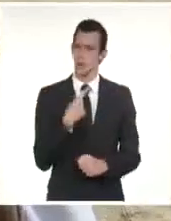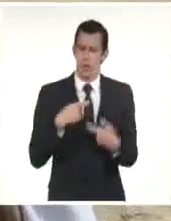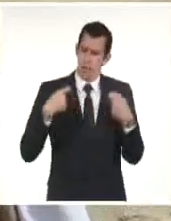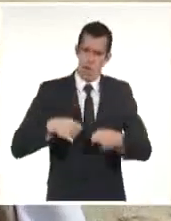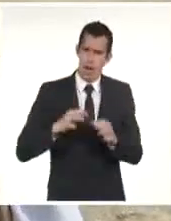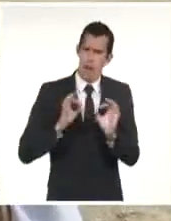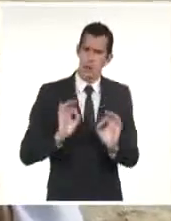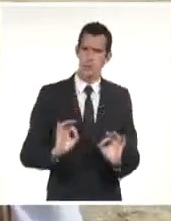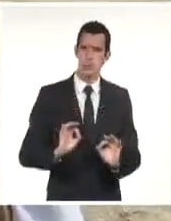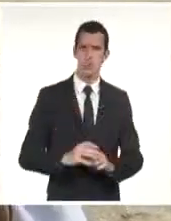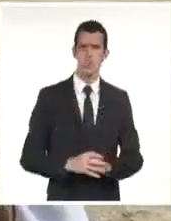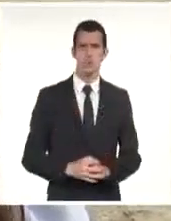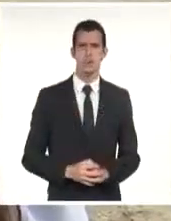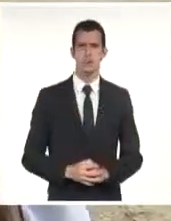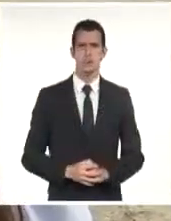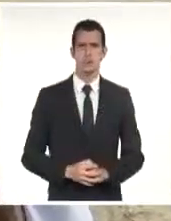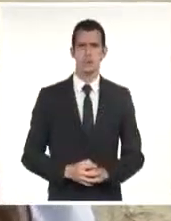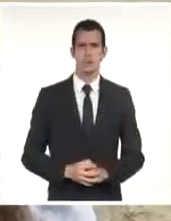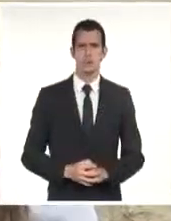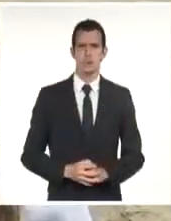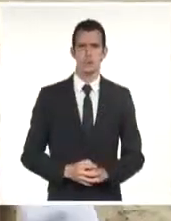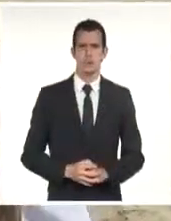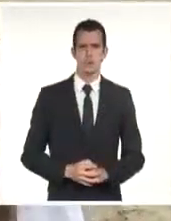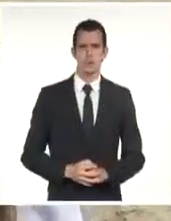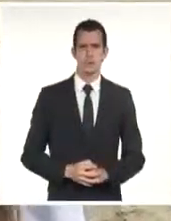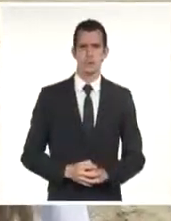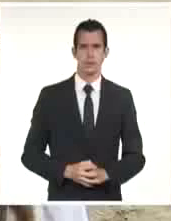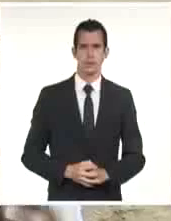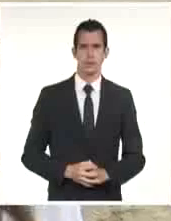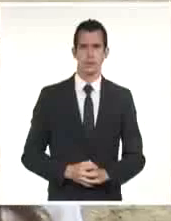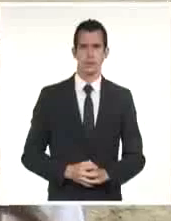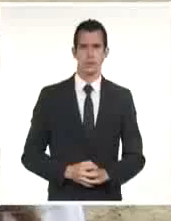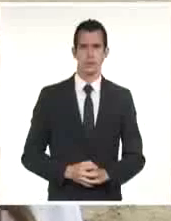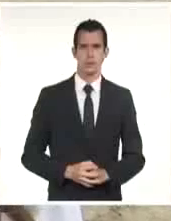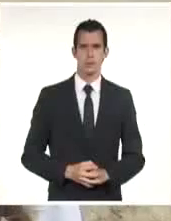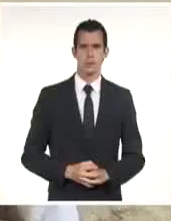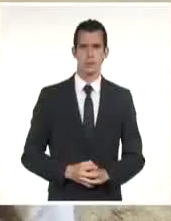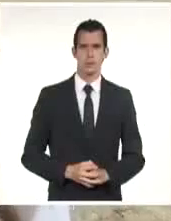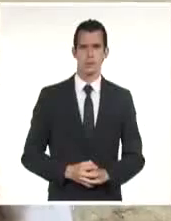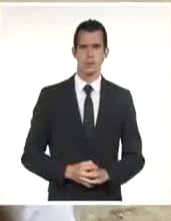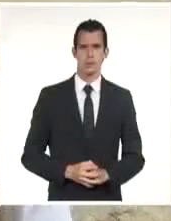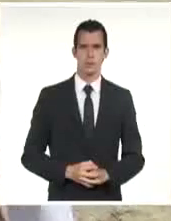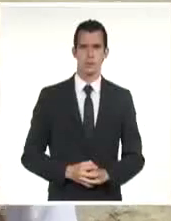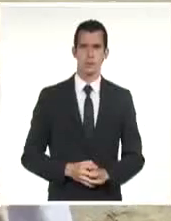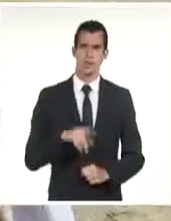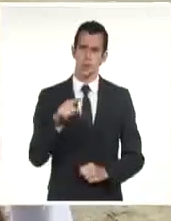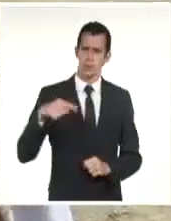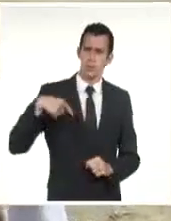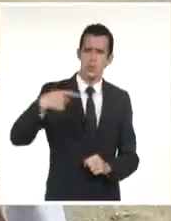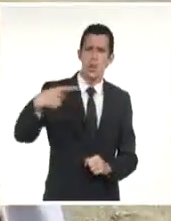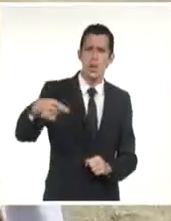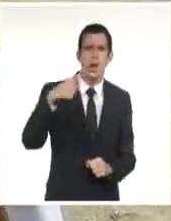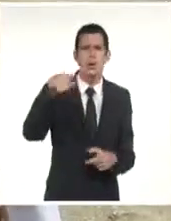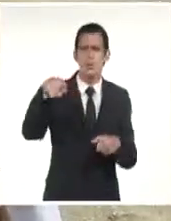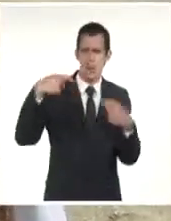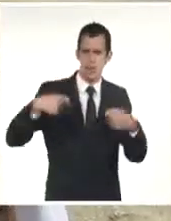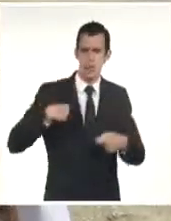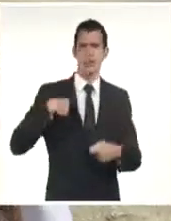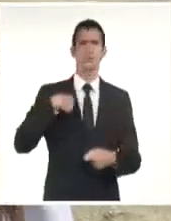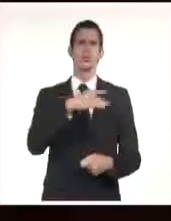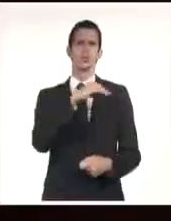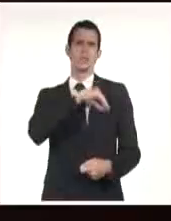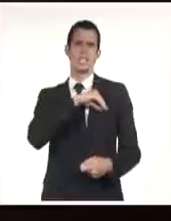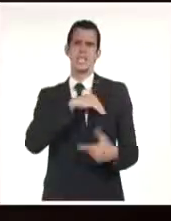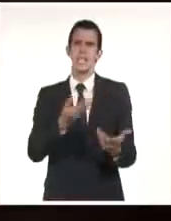Y cuando tú en tu accionar diario, el deber de salvar vidas humanas es superior a cualquier